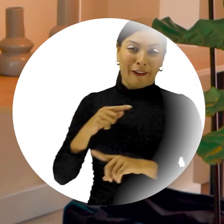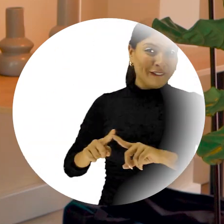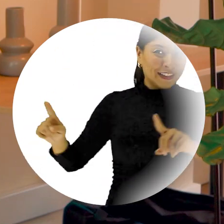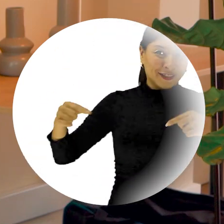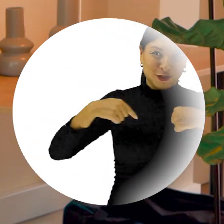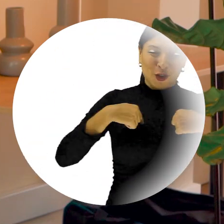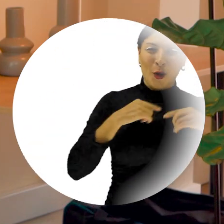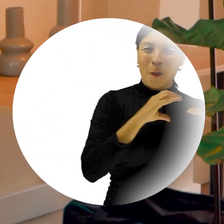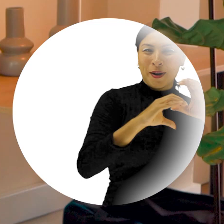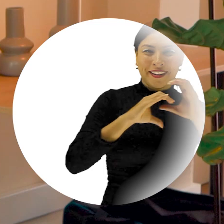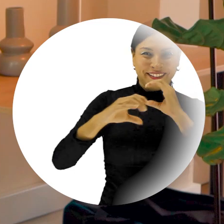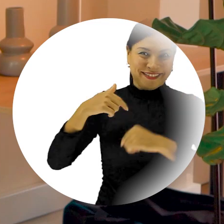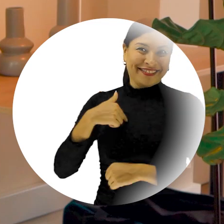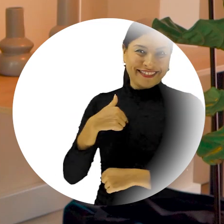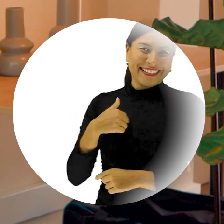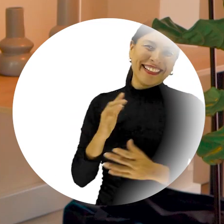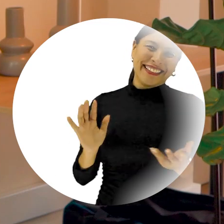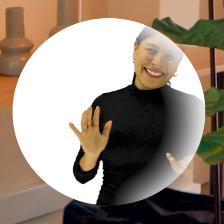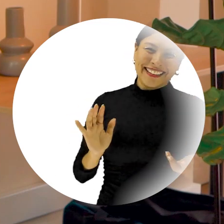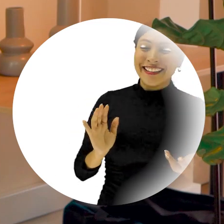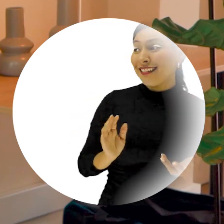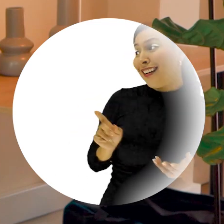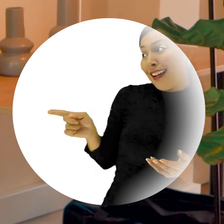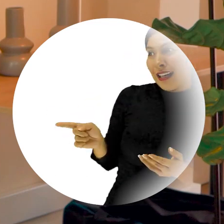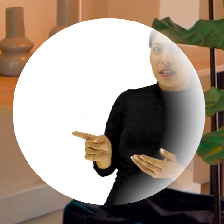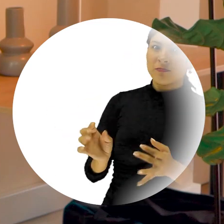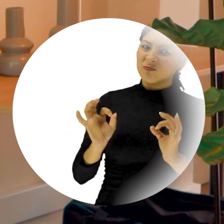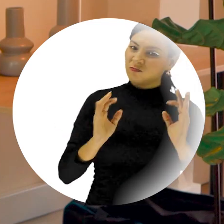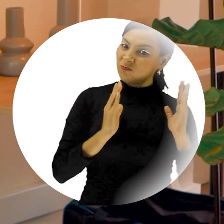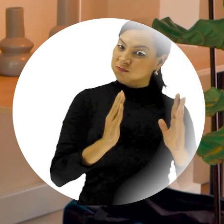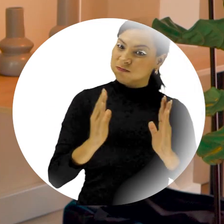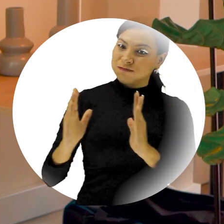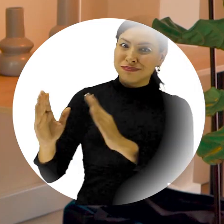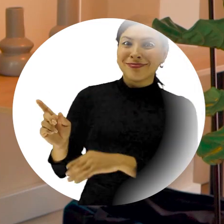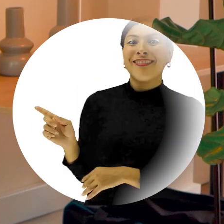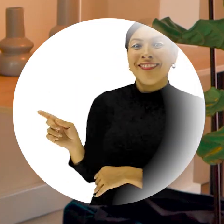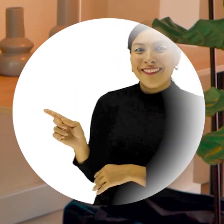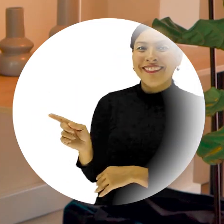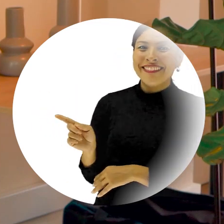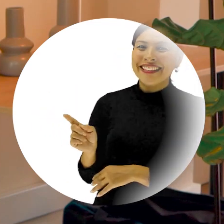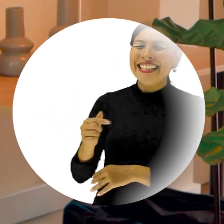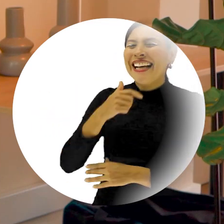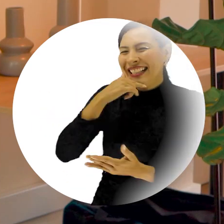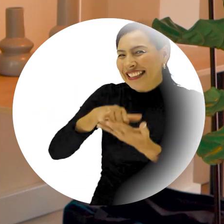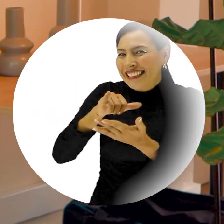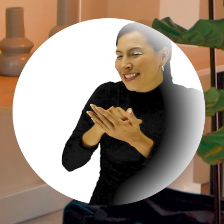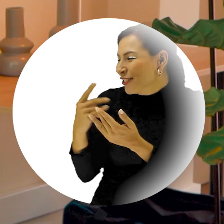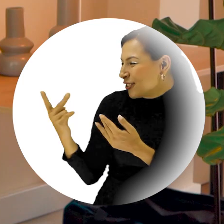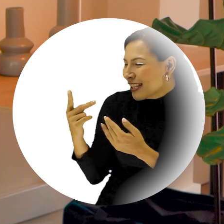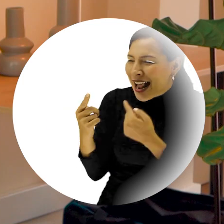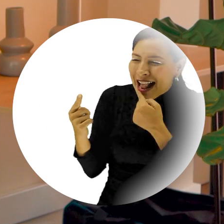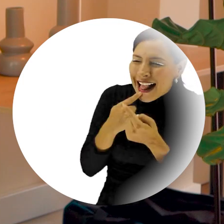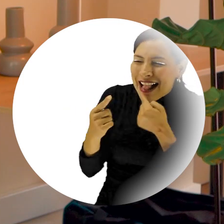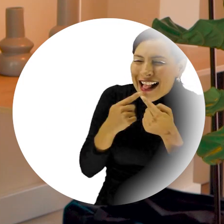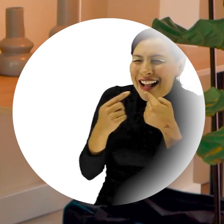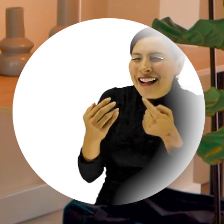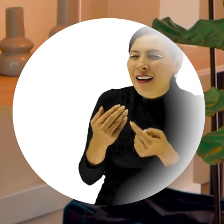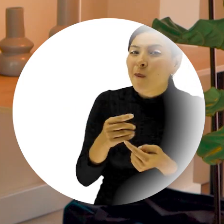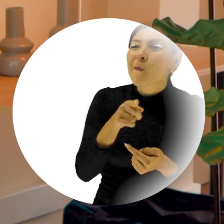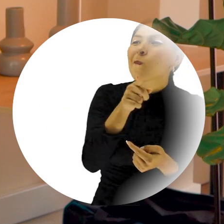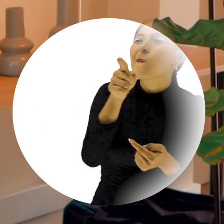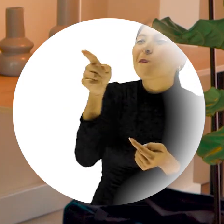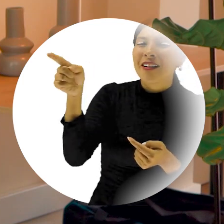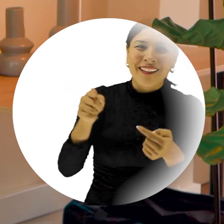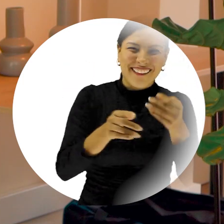una persona un poco más cuadriculada y estructurada, entonces empezamos como a revisar las preguntas que le íbamos a hacer a las personas cuando visitáramos el